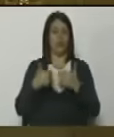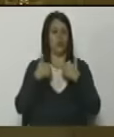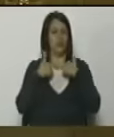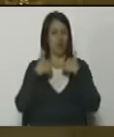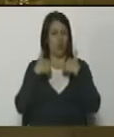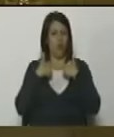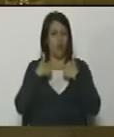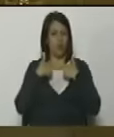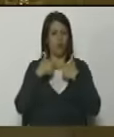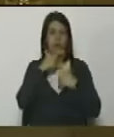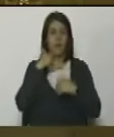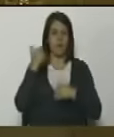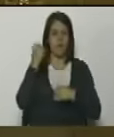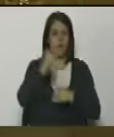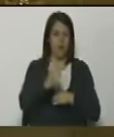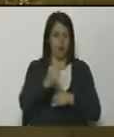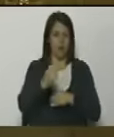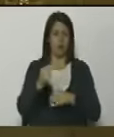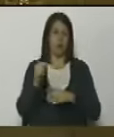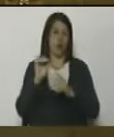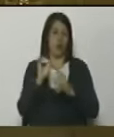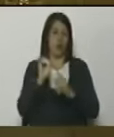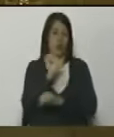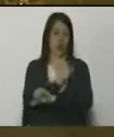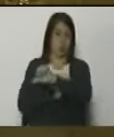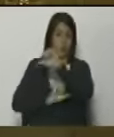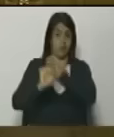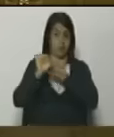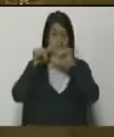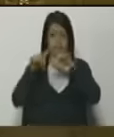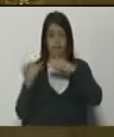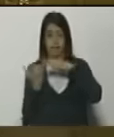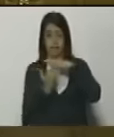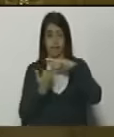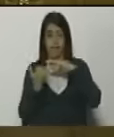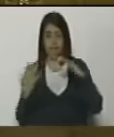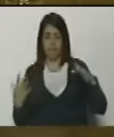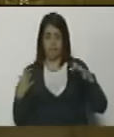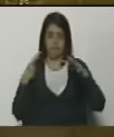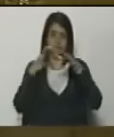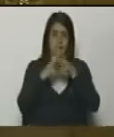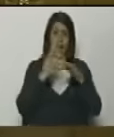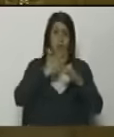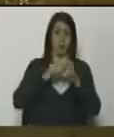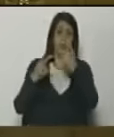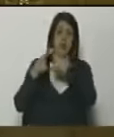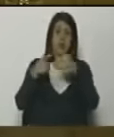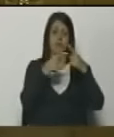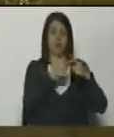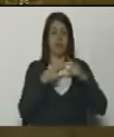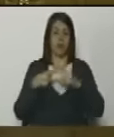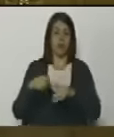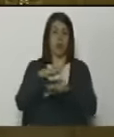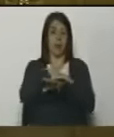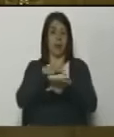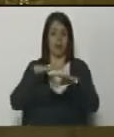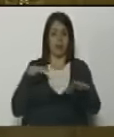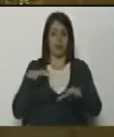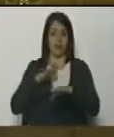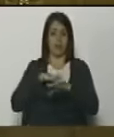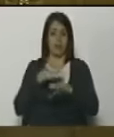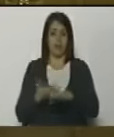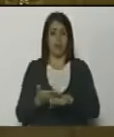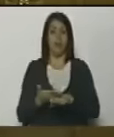sido injustamente maltratados. Esta institución se une entre nuestras diferencias a la bancada mayoritaria